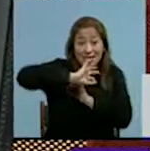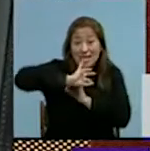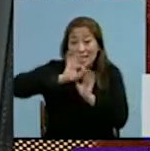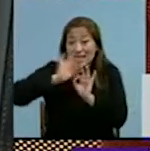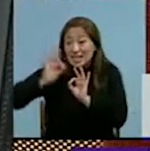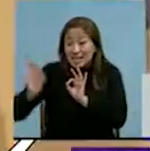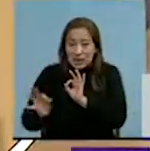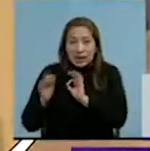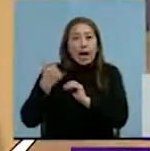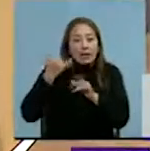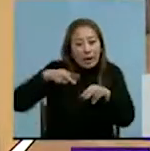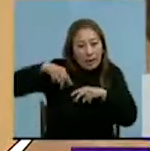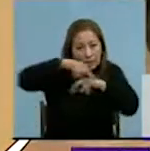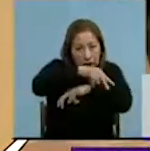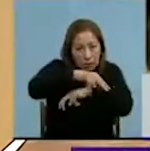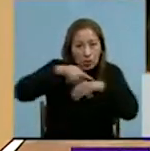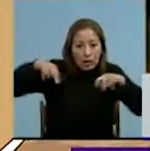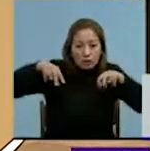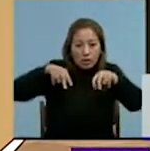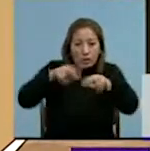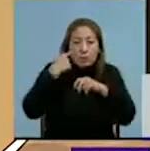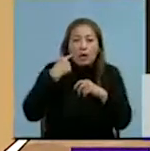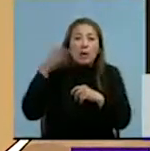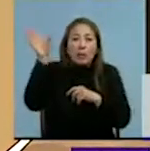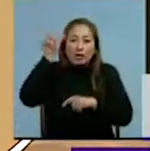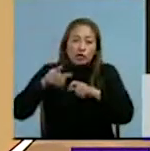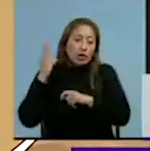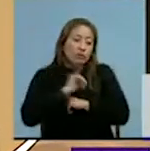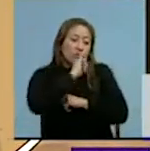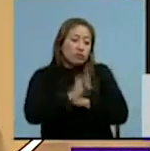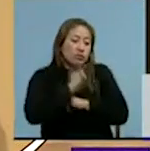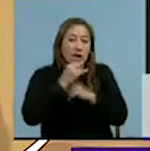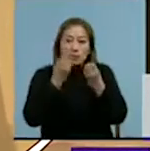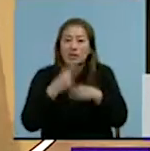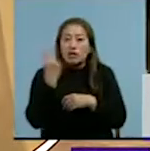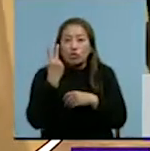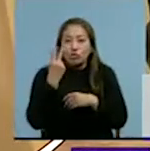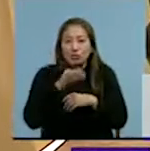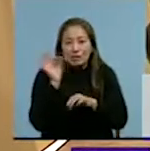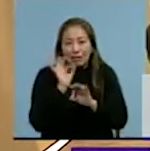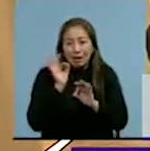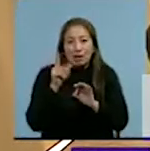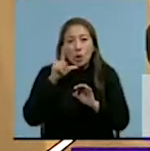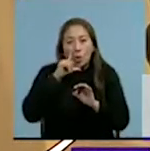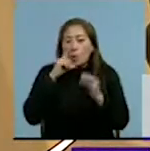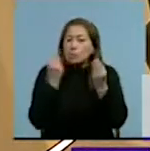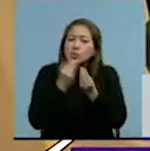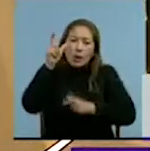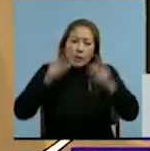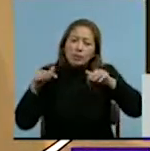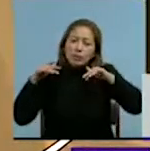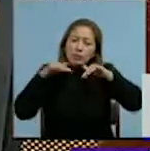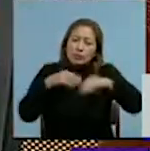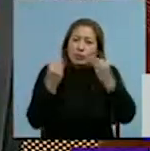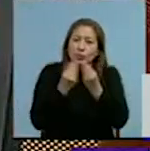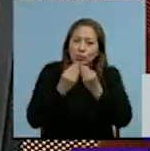es acompañado con los guías y ya comenzamos desde el 2 con estos guiados y estamos recibiendo muchísimos la